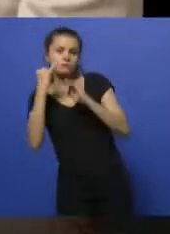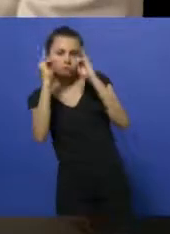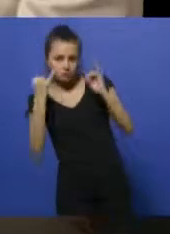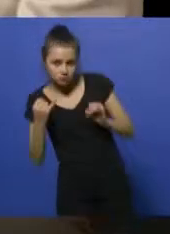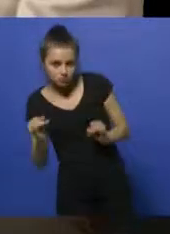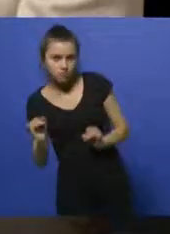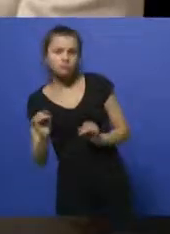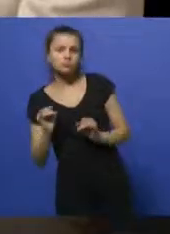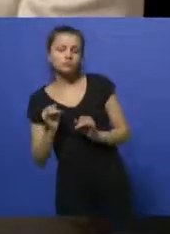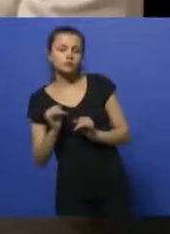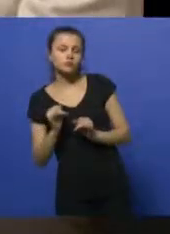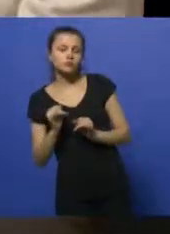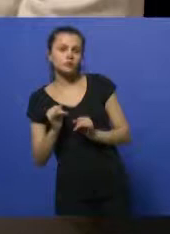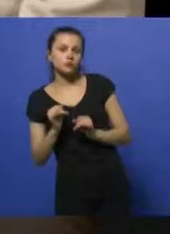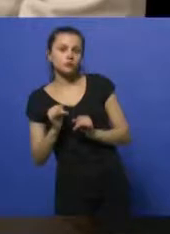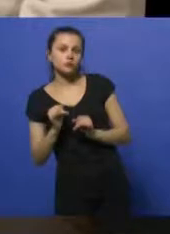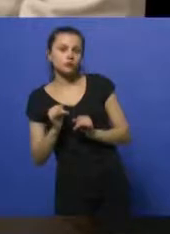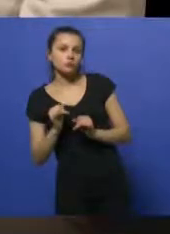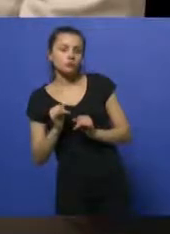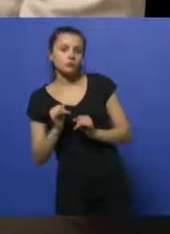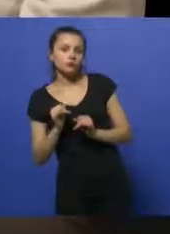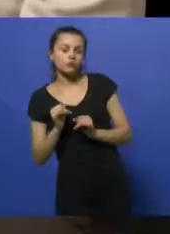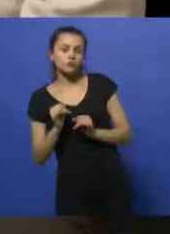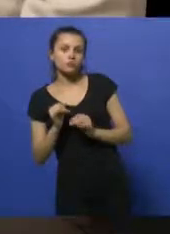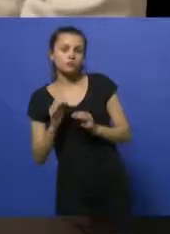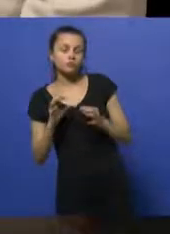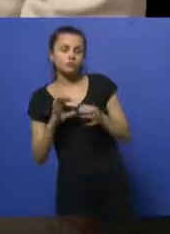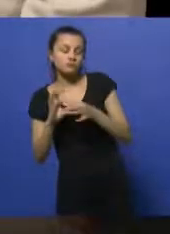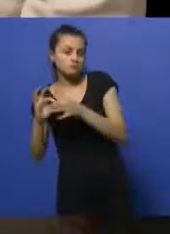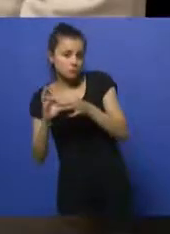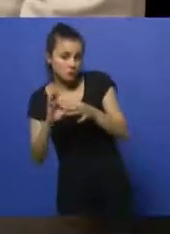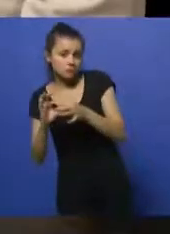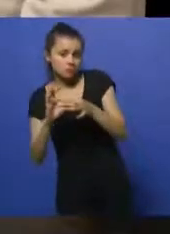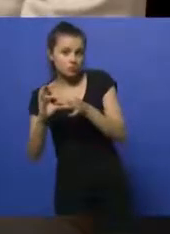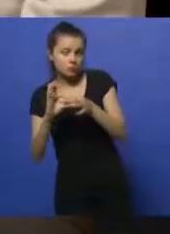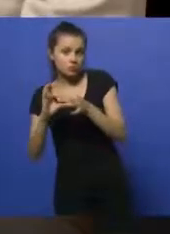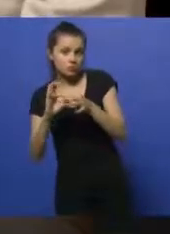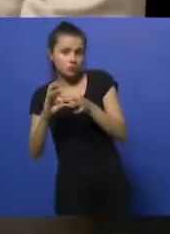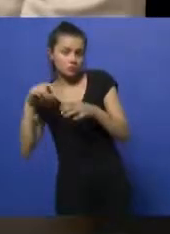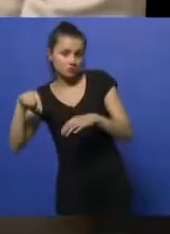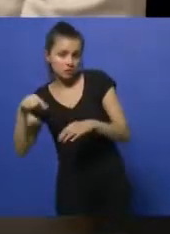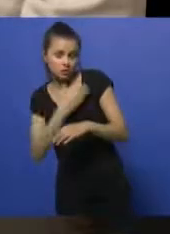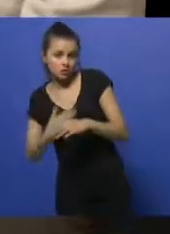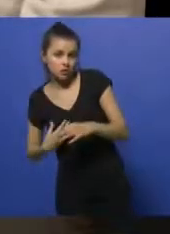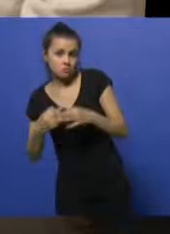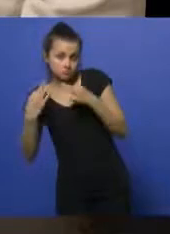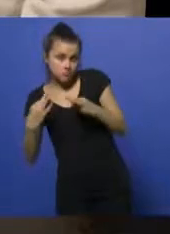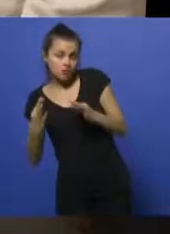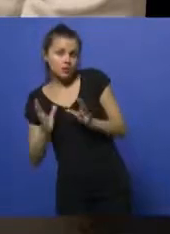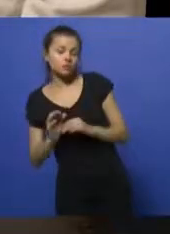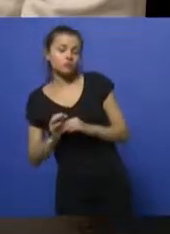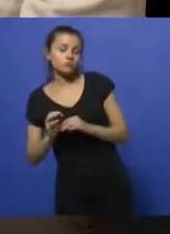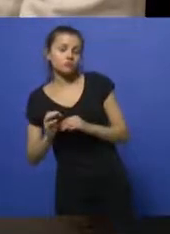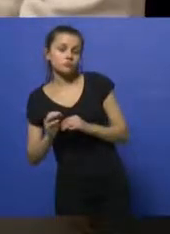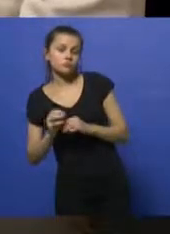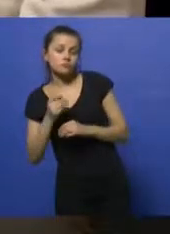presupuesto, que por ahí tengan buena relación con el gobierno de turno. Digo, para, por